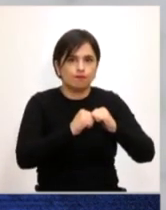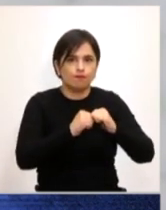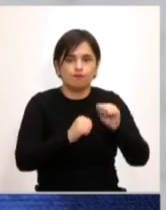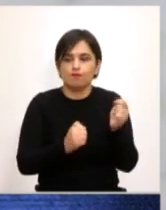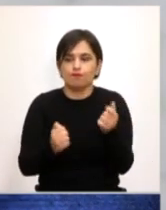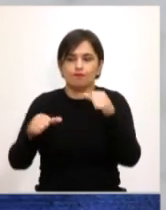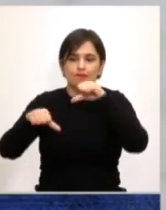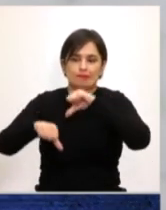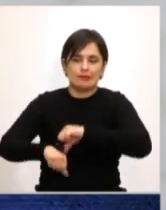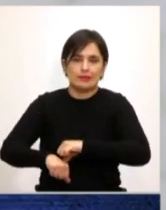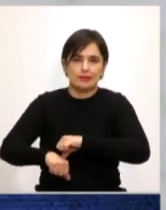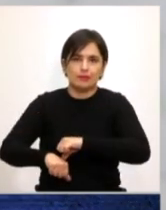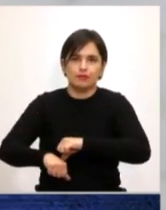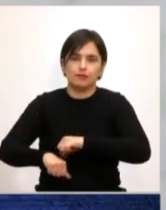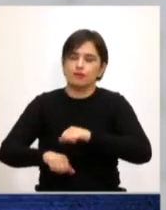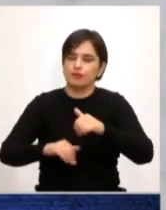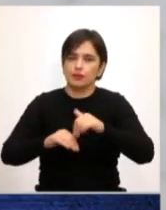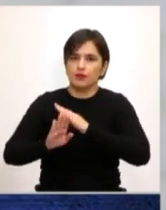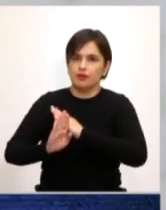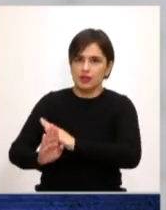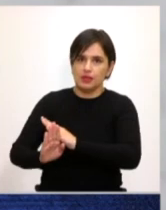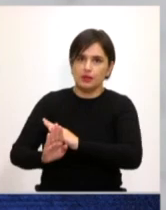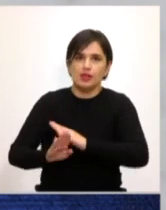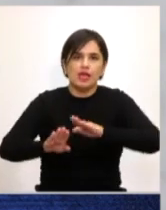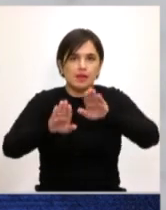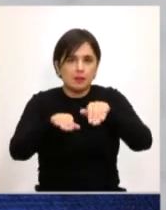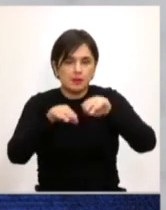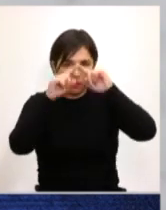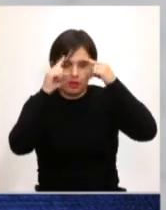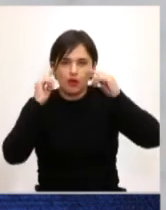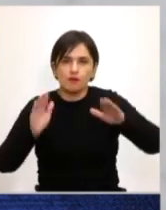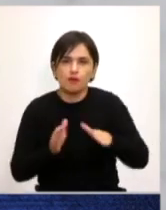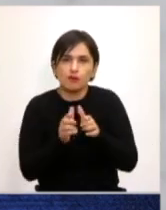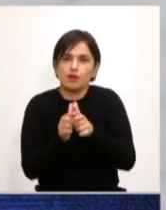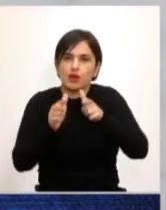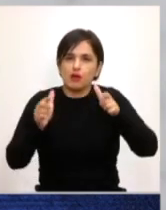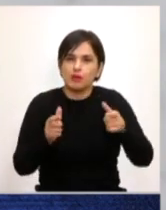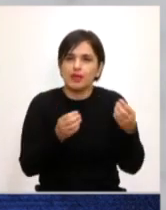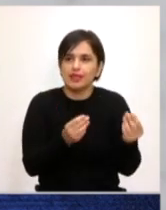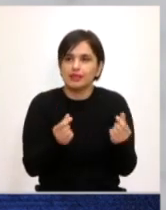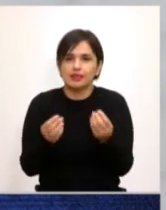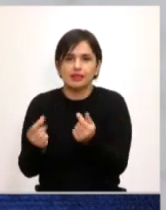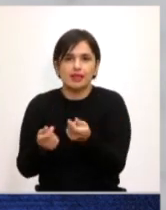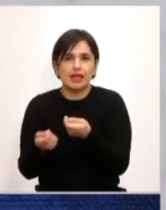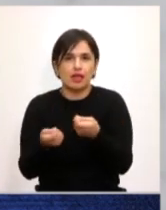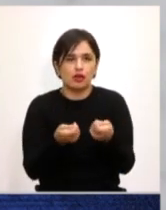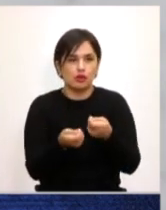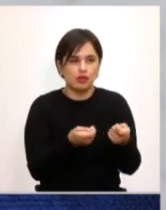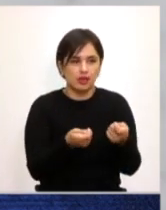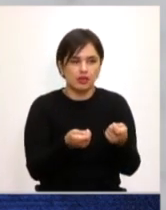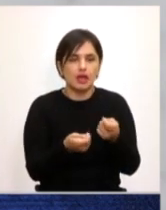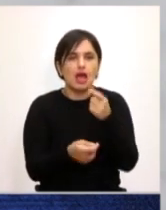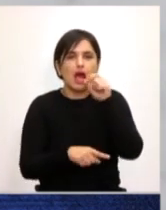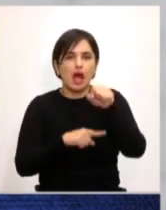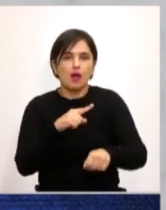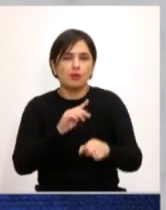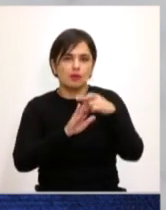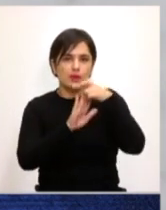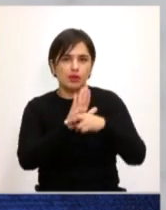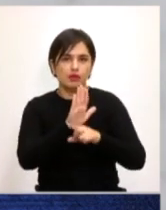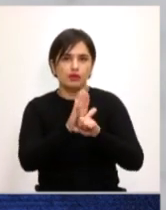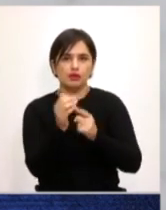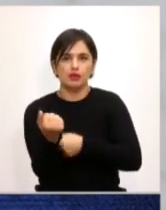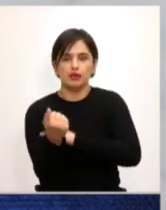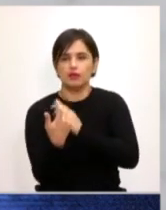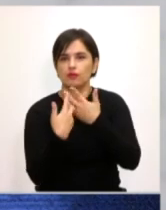de las mismas. En este mismo esfuerzo, para aumentar el dinamismo de nuestra economía, aprobamos el proyecto que